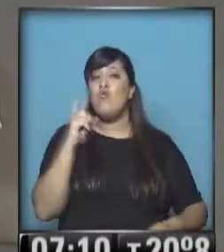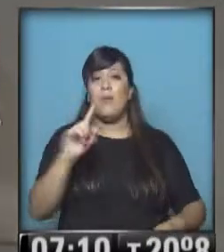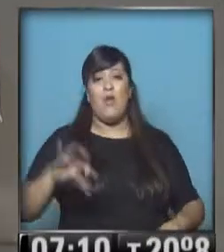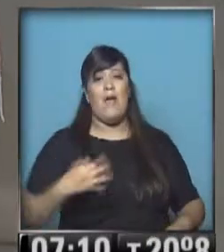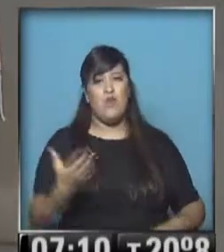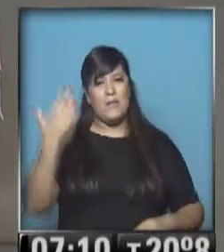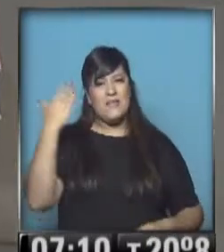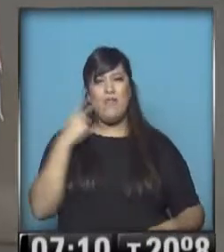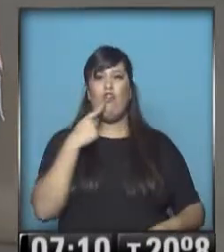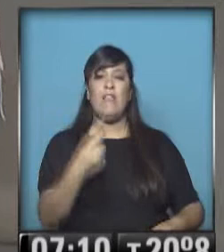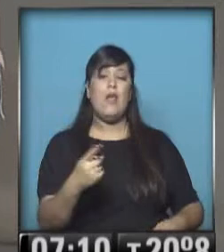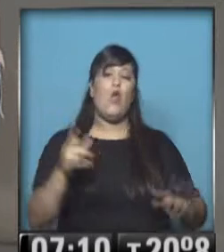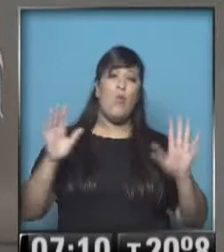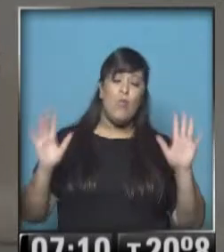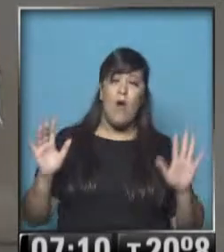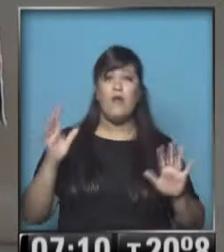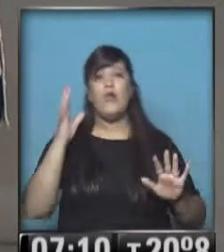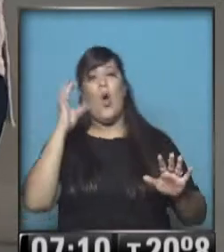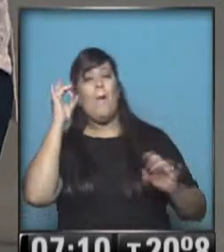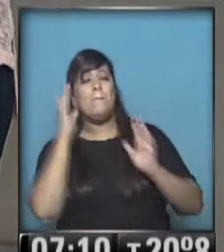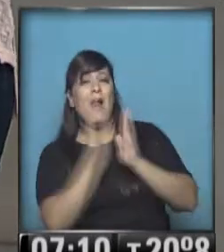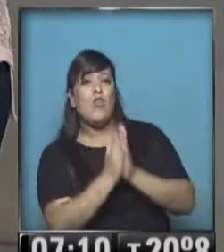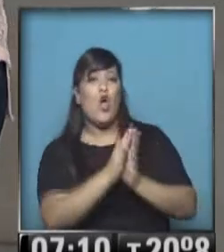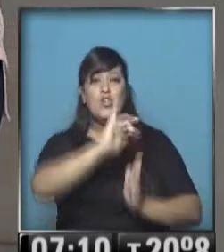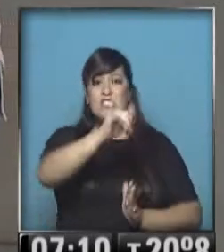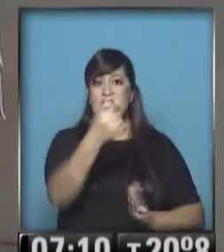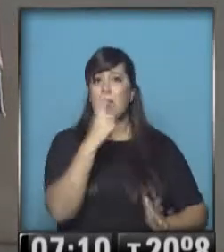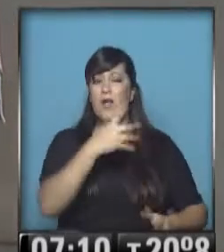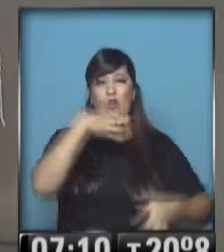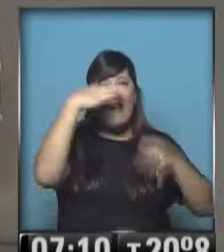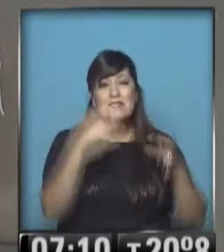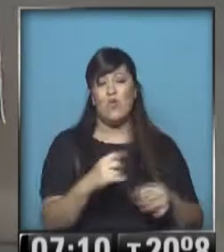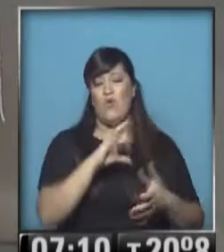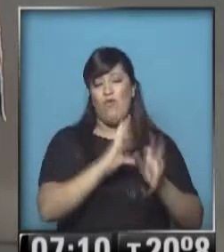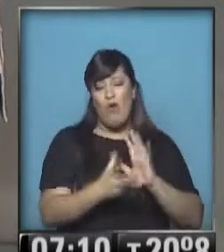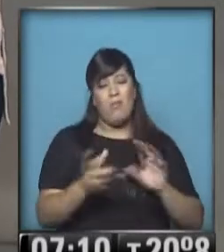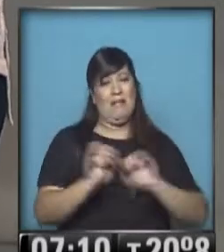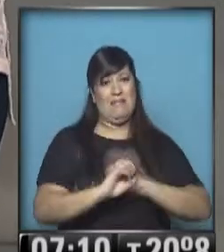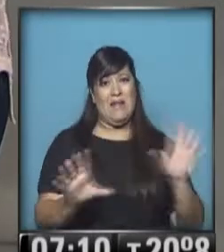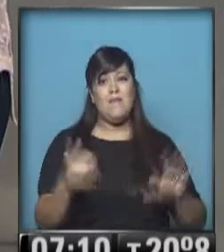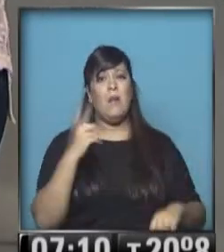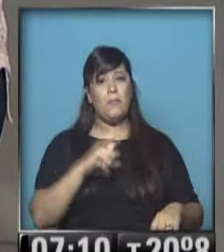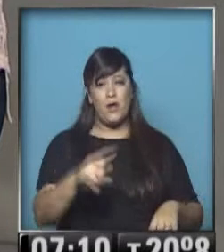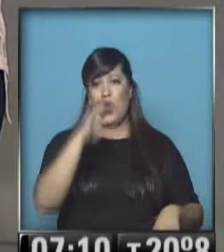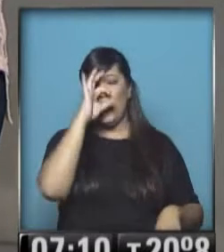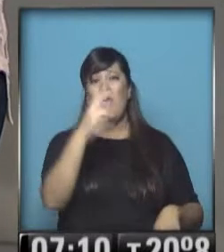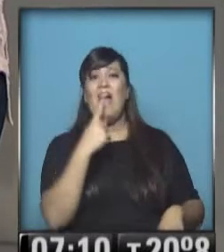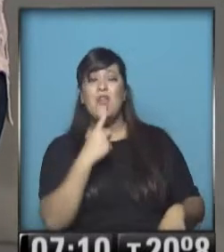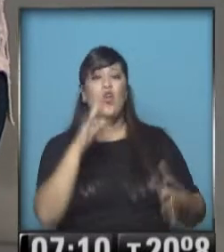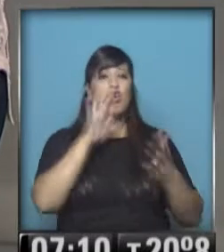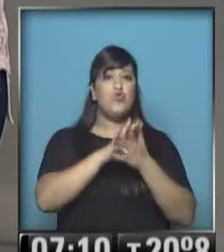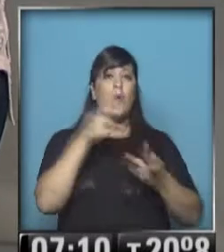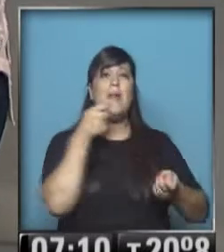gesto, habían dicho, bueno, por lo menos pidió perdón, pero aseguró que son consecuencias nefastas, pero nunca quiso asegurar que se trató de